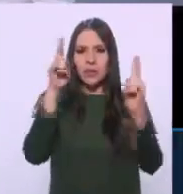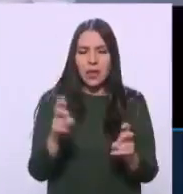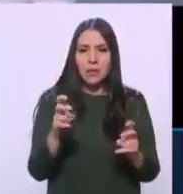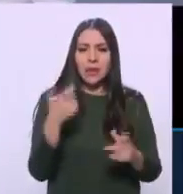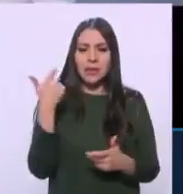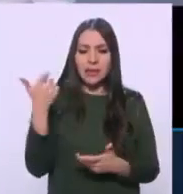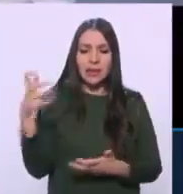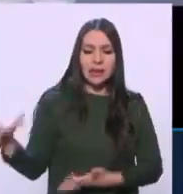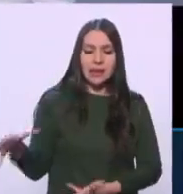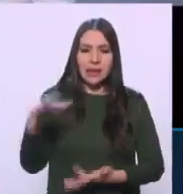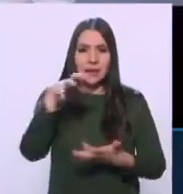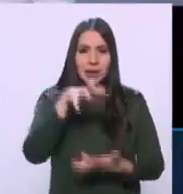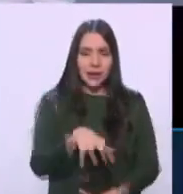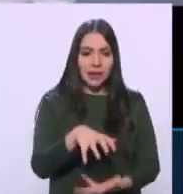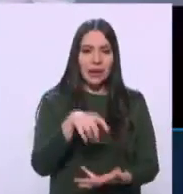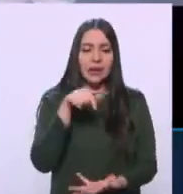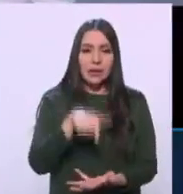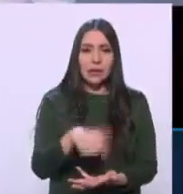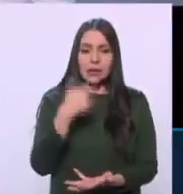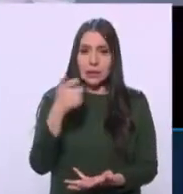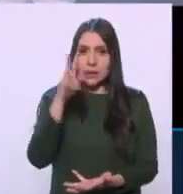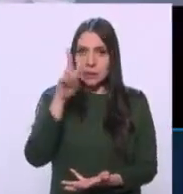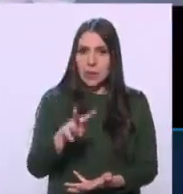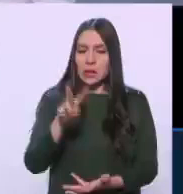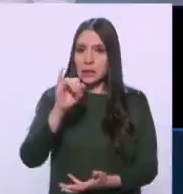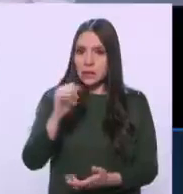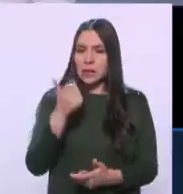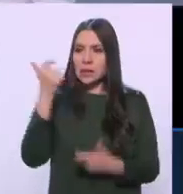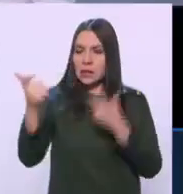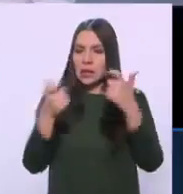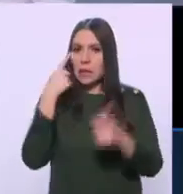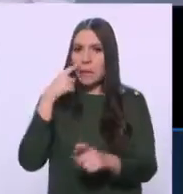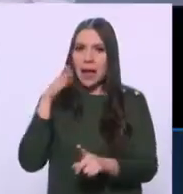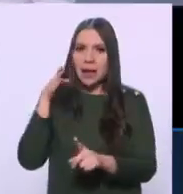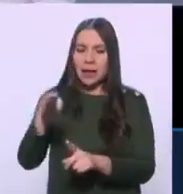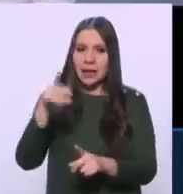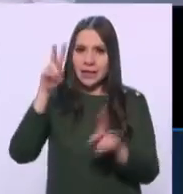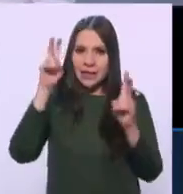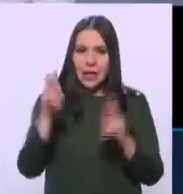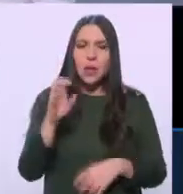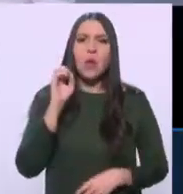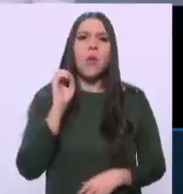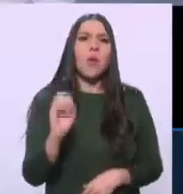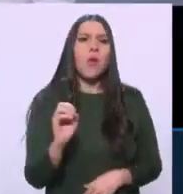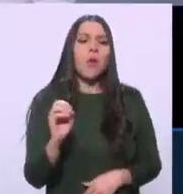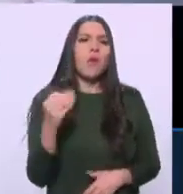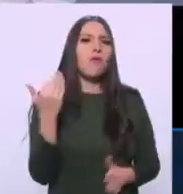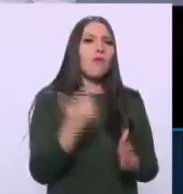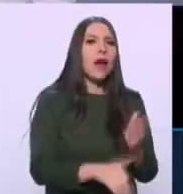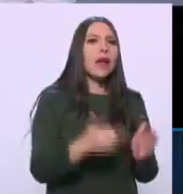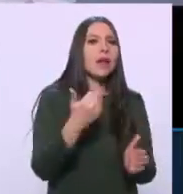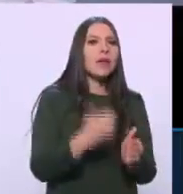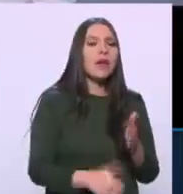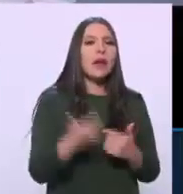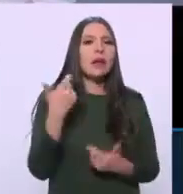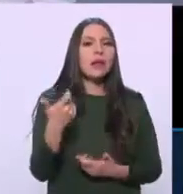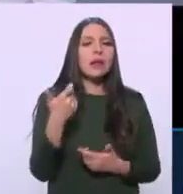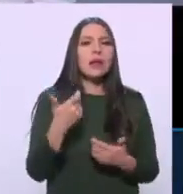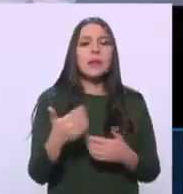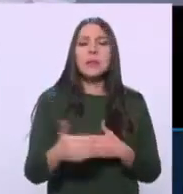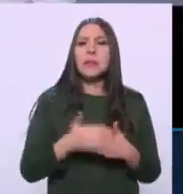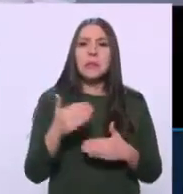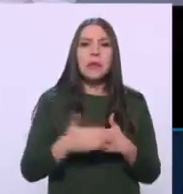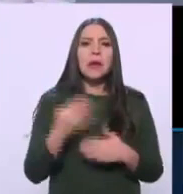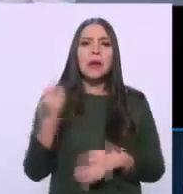están ejerciendo para los fines para los cuales se destinan, o si al contrario les faltan recursos y habría que alimentarlos porque son